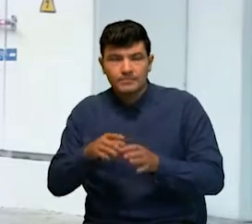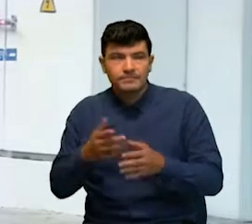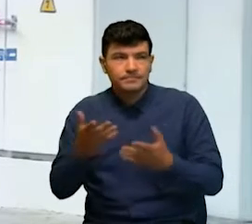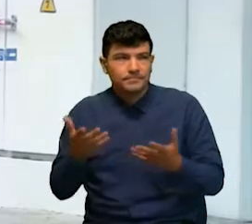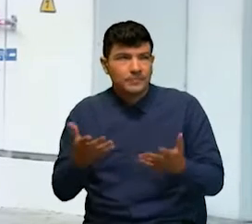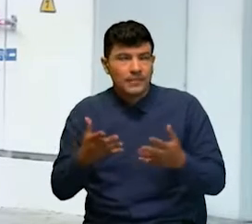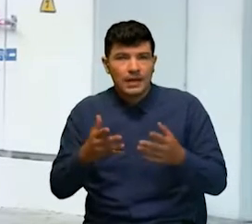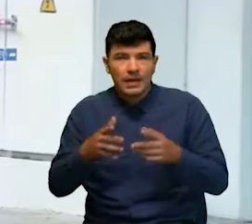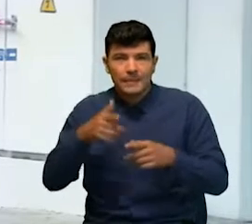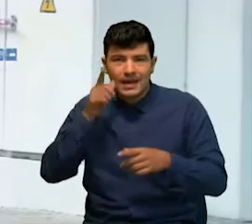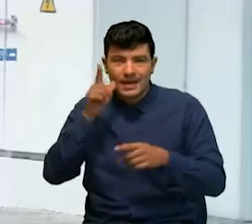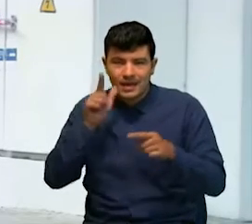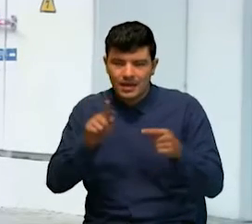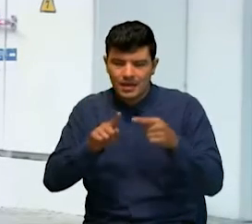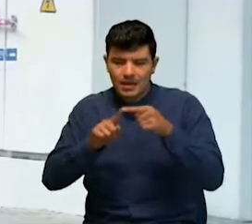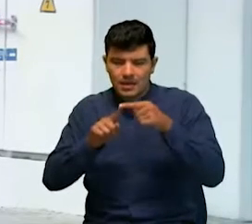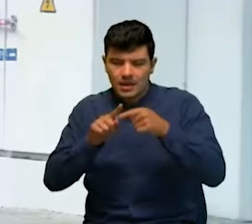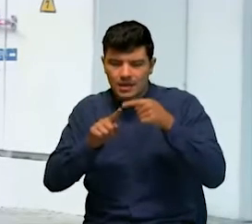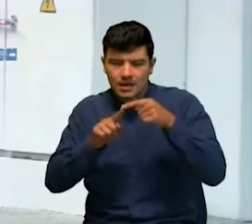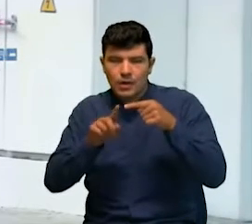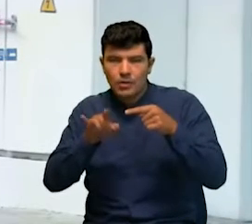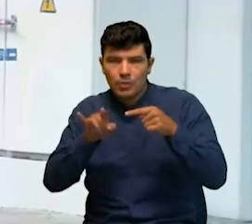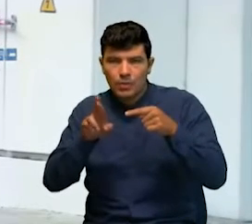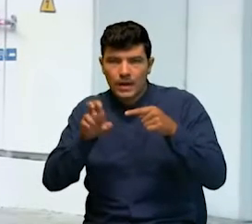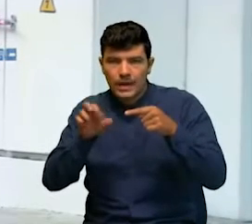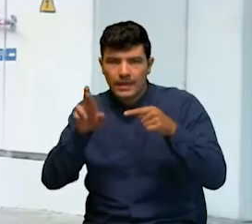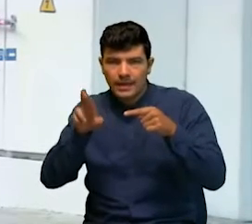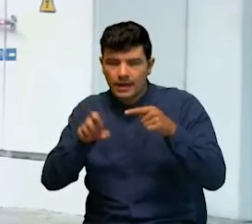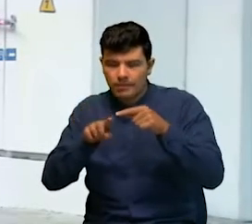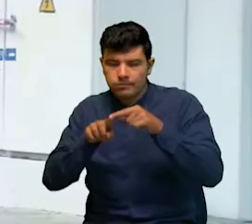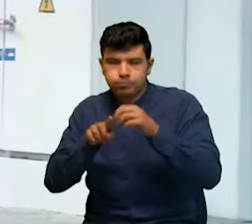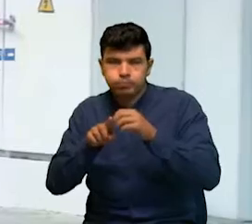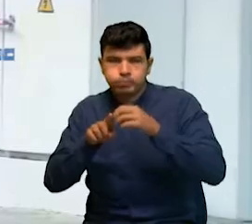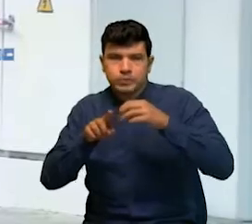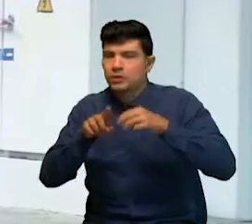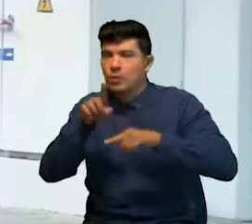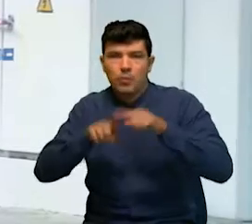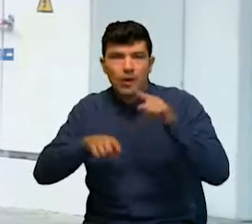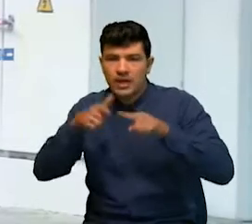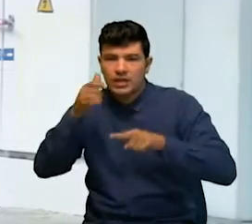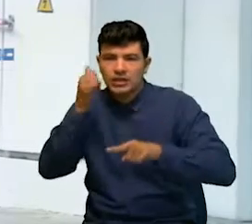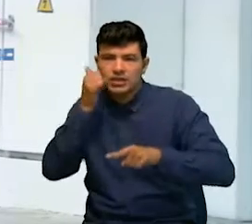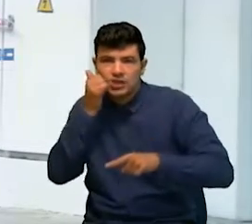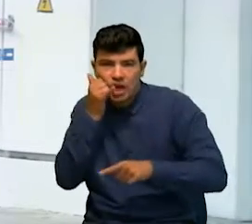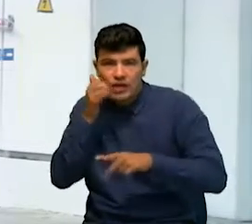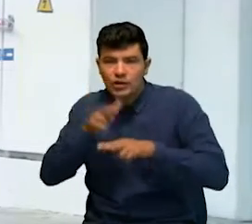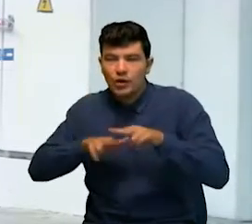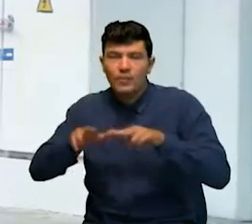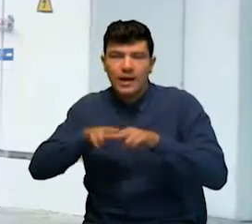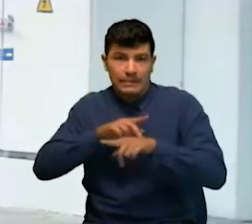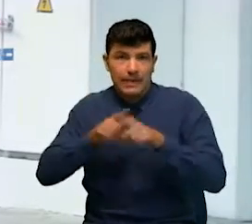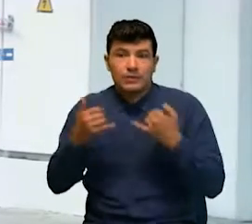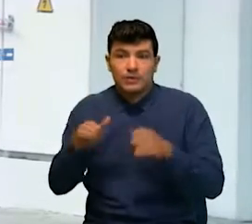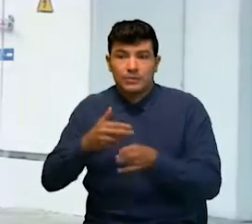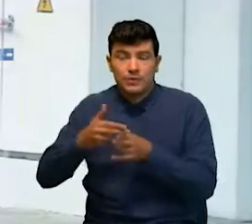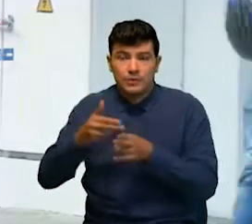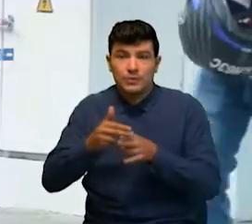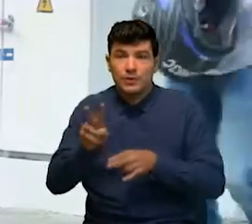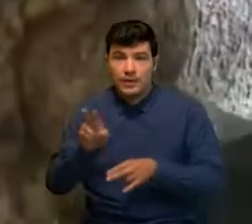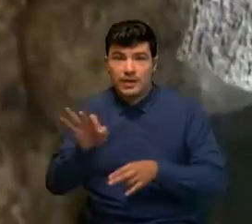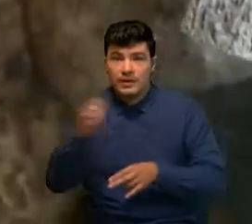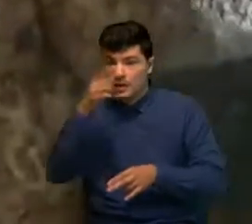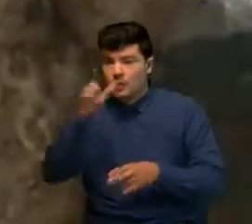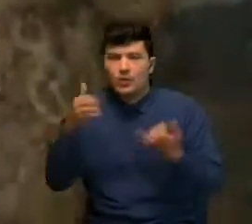orinar con facilidad pero pudimos dialogar con la del área administrativa de su bps se pudo pactar la cirugía para el 23 de julio aquí está la historia